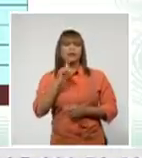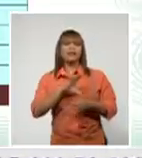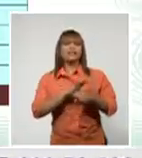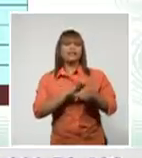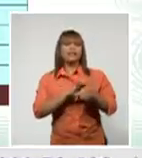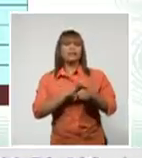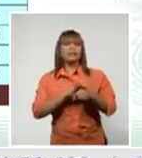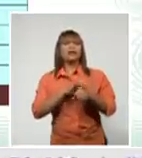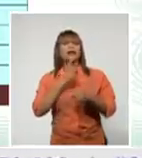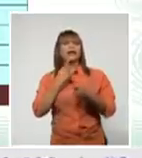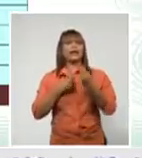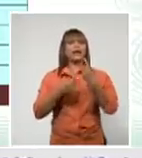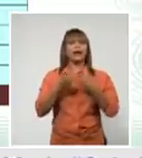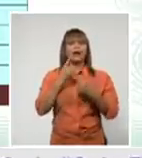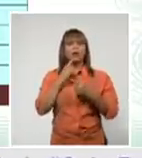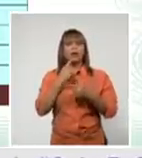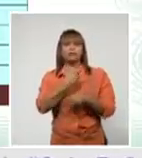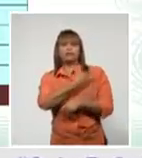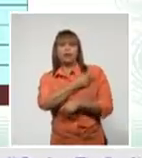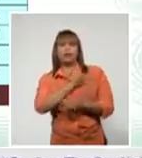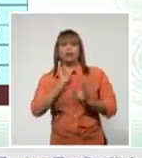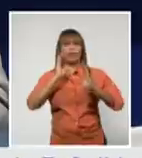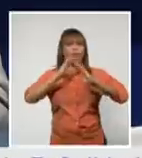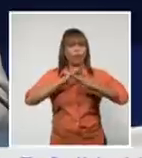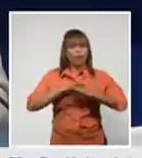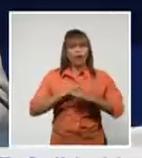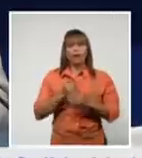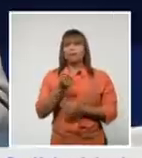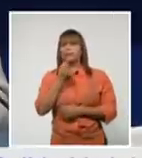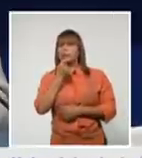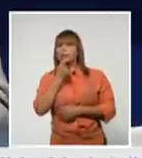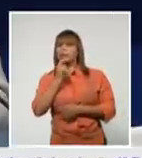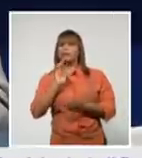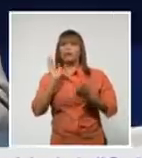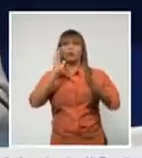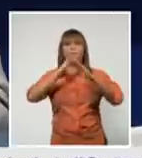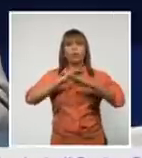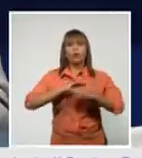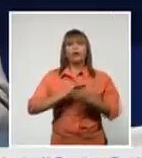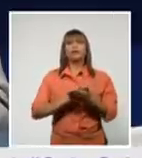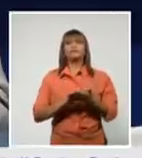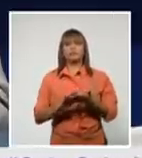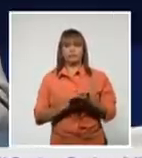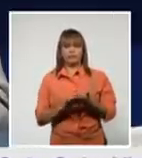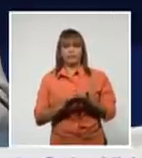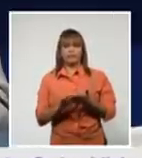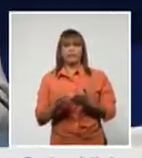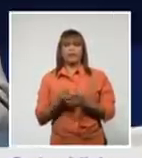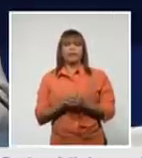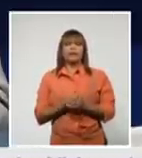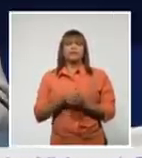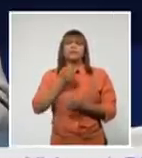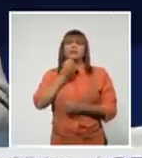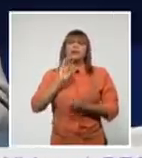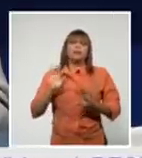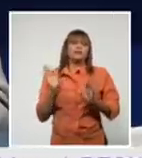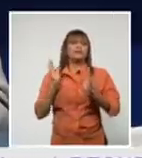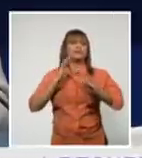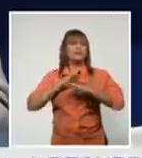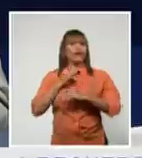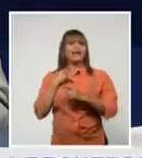que, a pesar de no tener cura, a pesar de no tener vacunas, y posiblemente no la tengamos hasta el